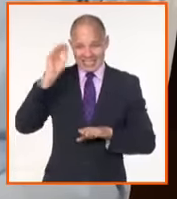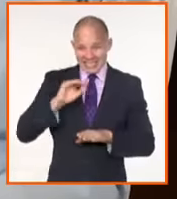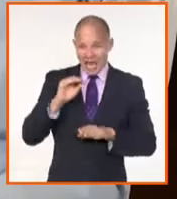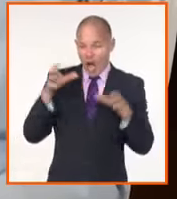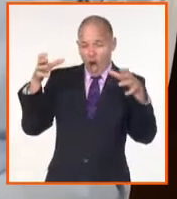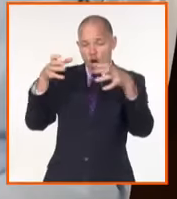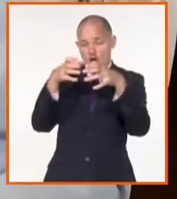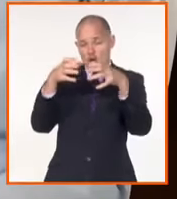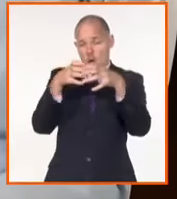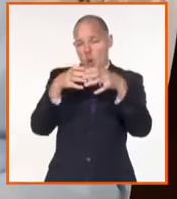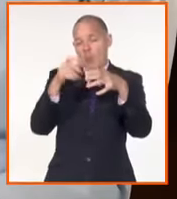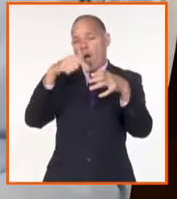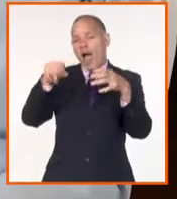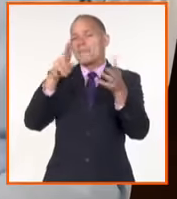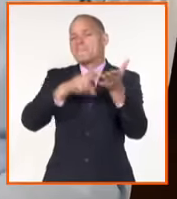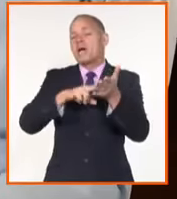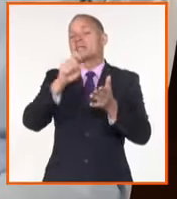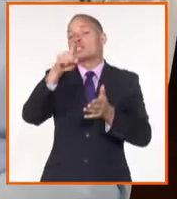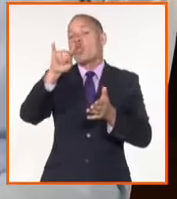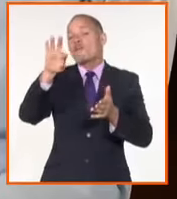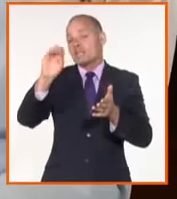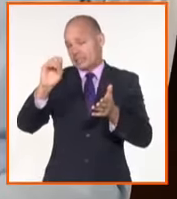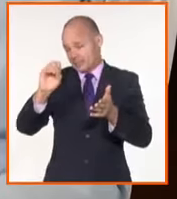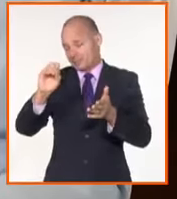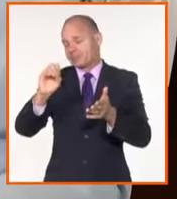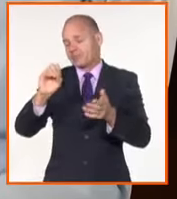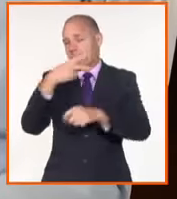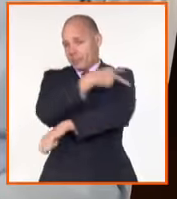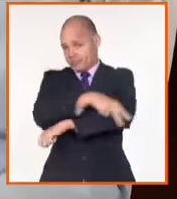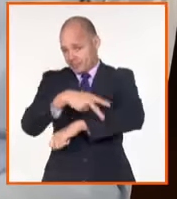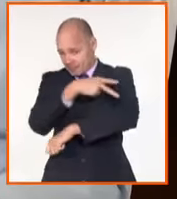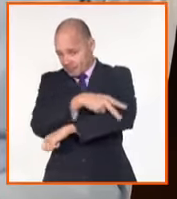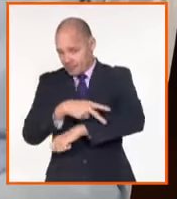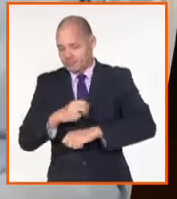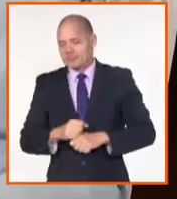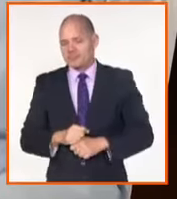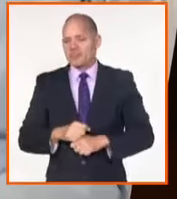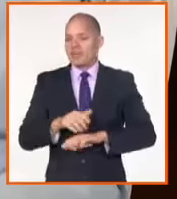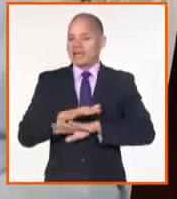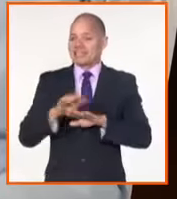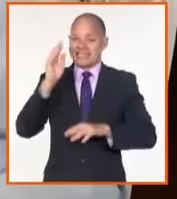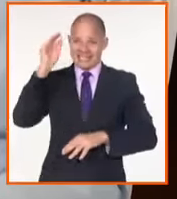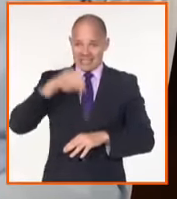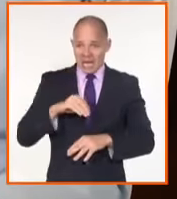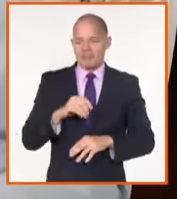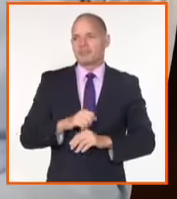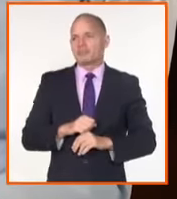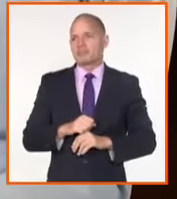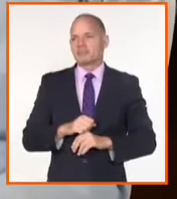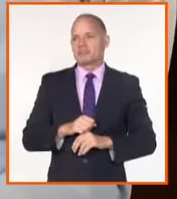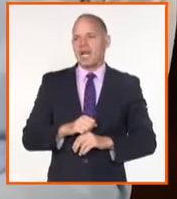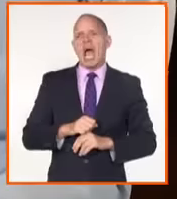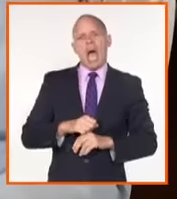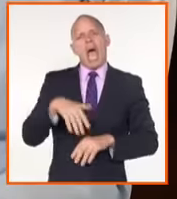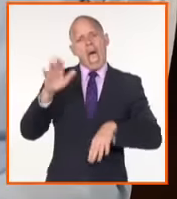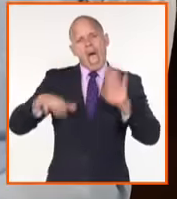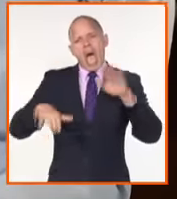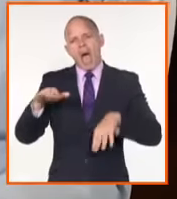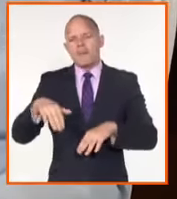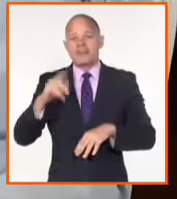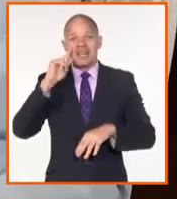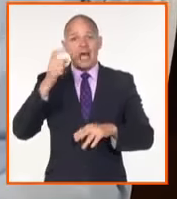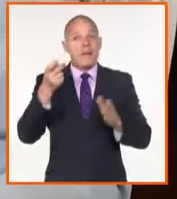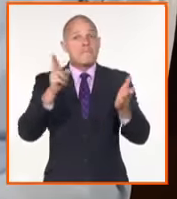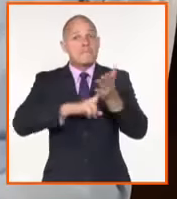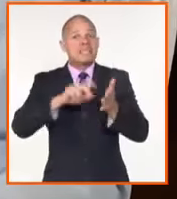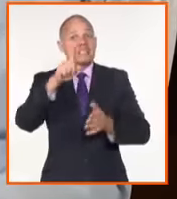de más de 190 países, apoya algo y ese algo se legitima como si lo estuviera aprobando la mayoría, porque todo está,